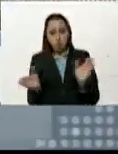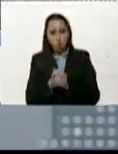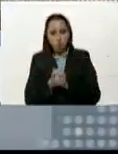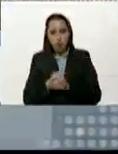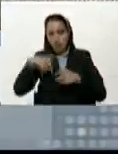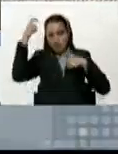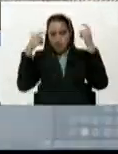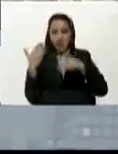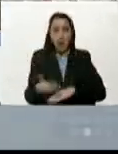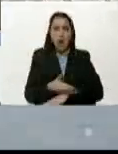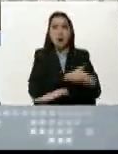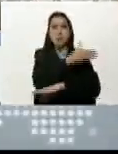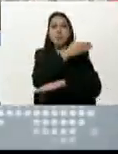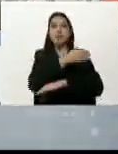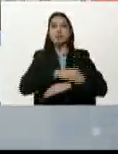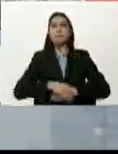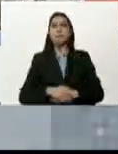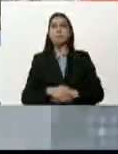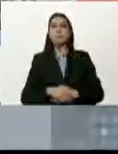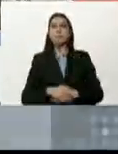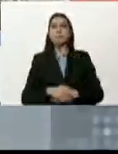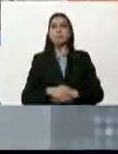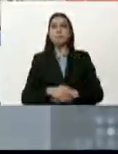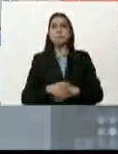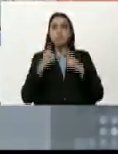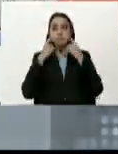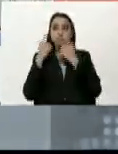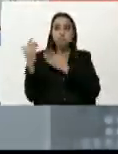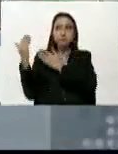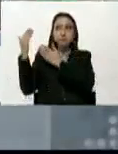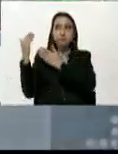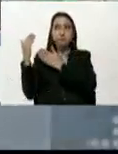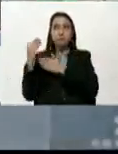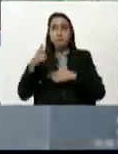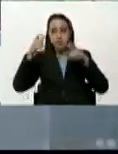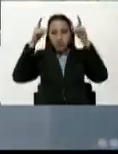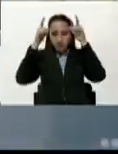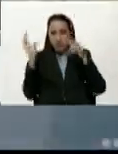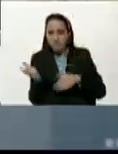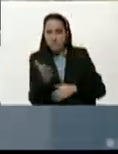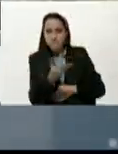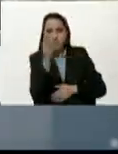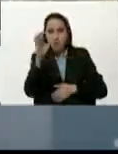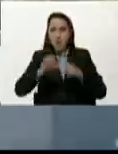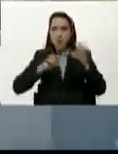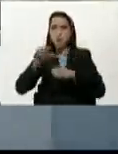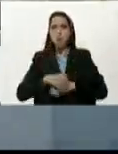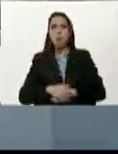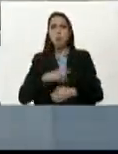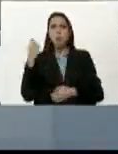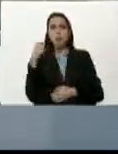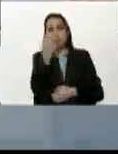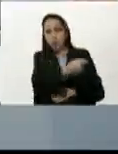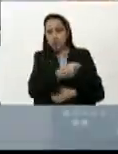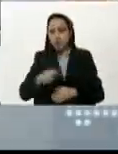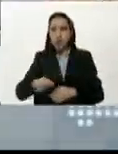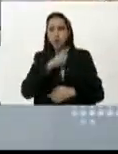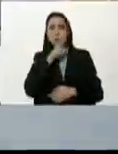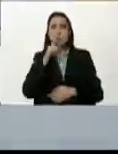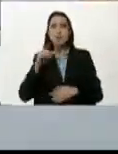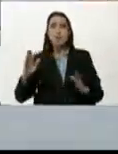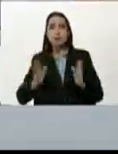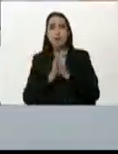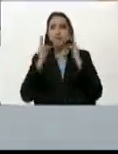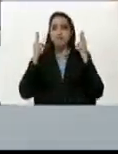comandante chávez ahí está el matar el matadero de mantecal de san francisco ahí